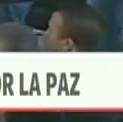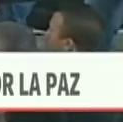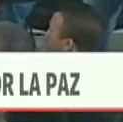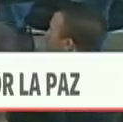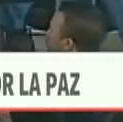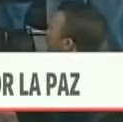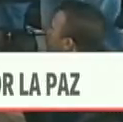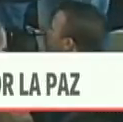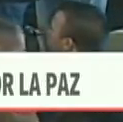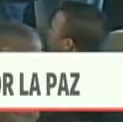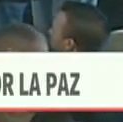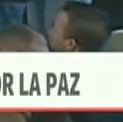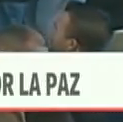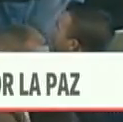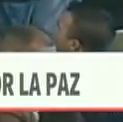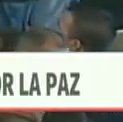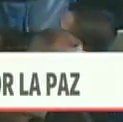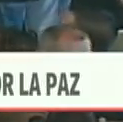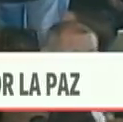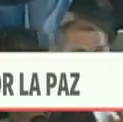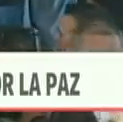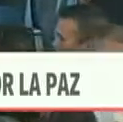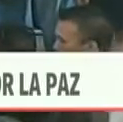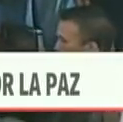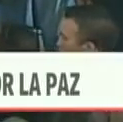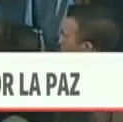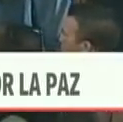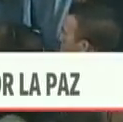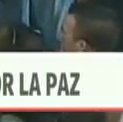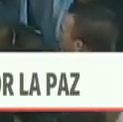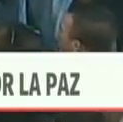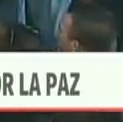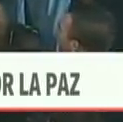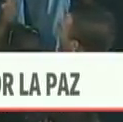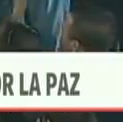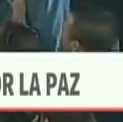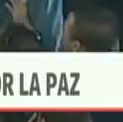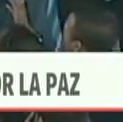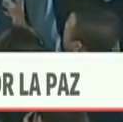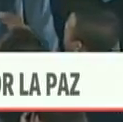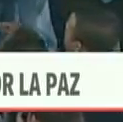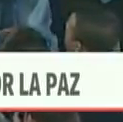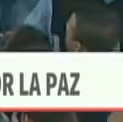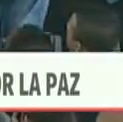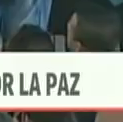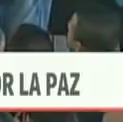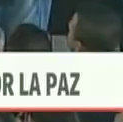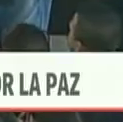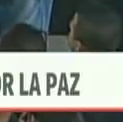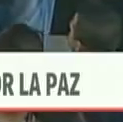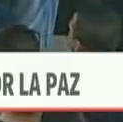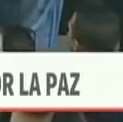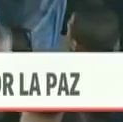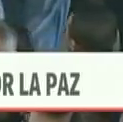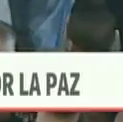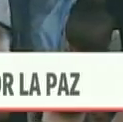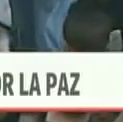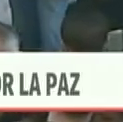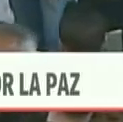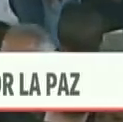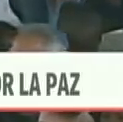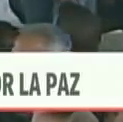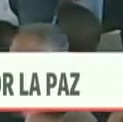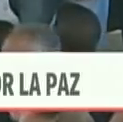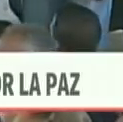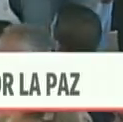delegados nacionales en respaldo a la paz, en respaldo al diálogo, y han elevado esta